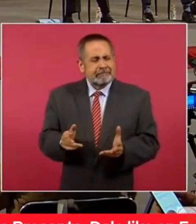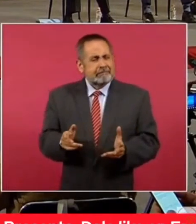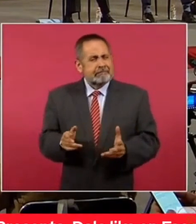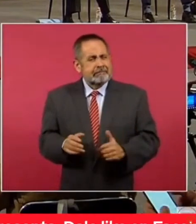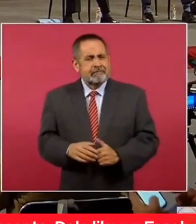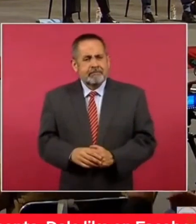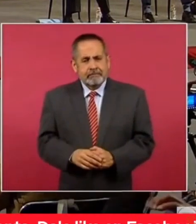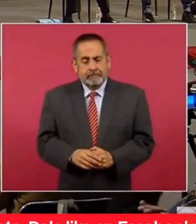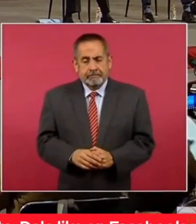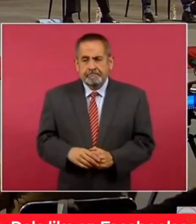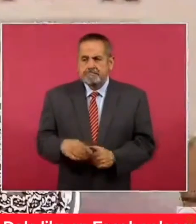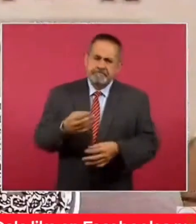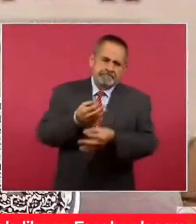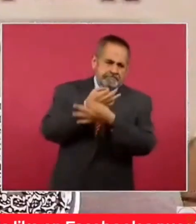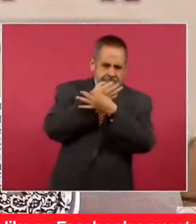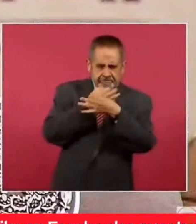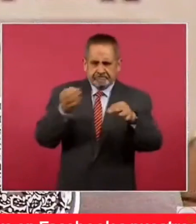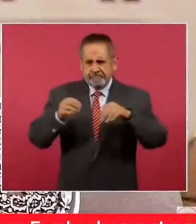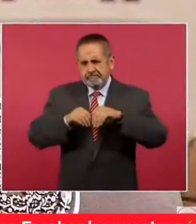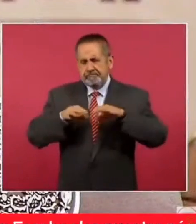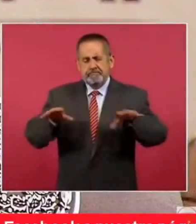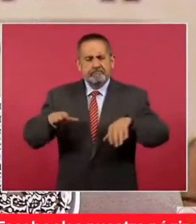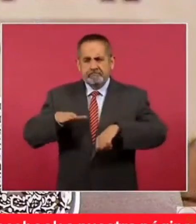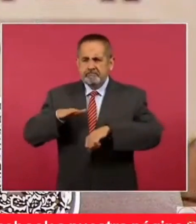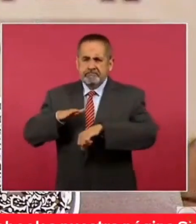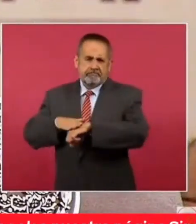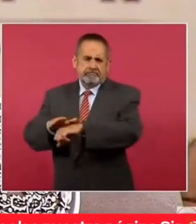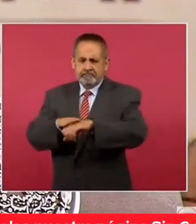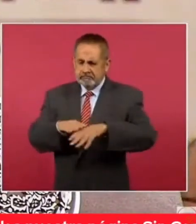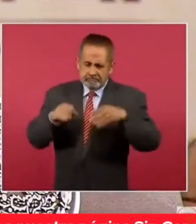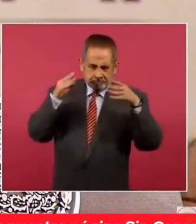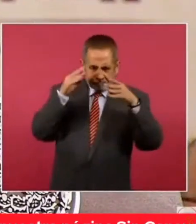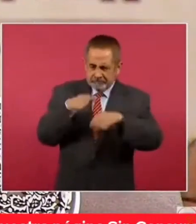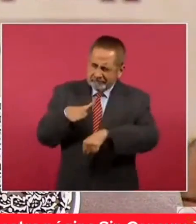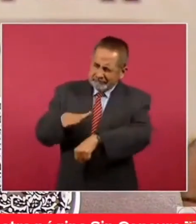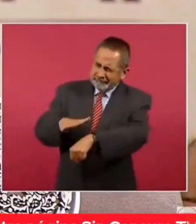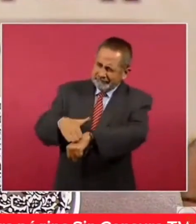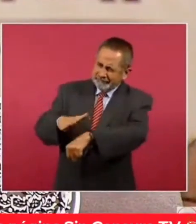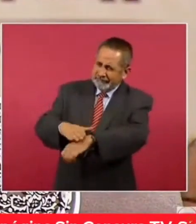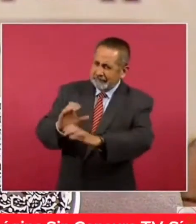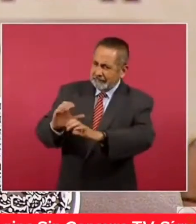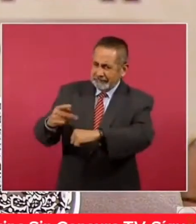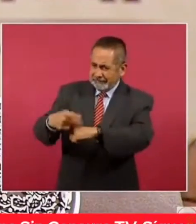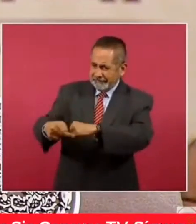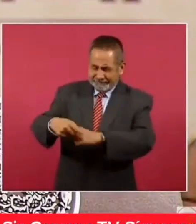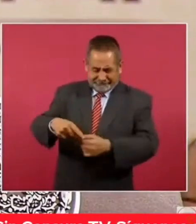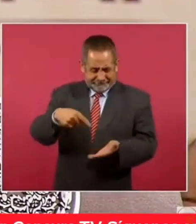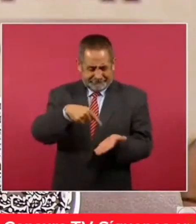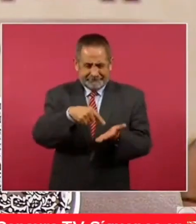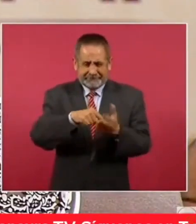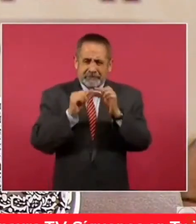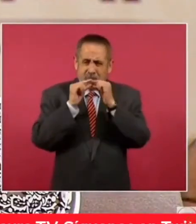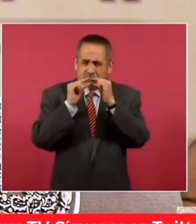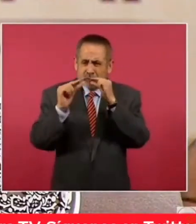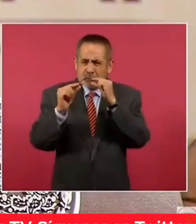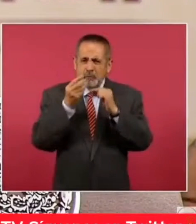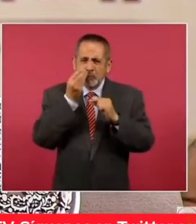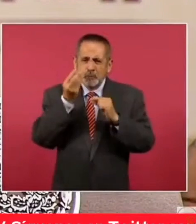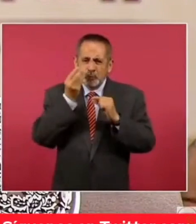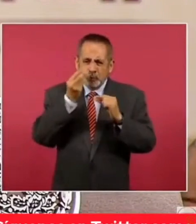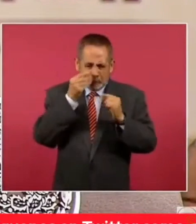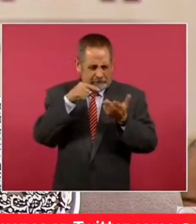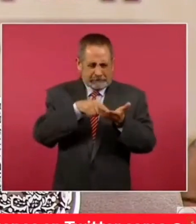Dimos a conocer estos resultados de una manera diferente, enfocado en advertir a los riesgos a los jóvenes que son cada vez